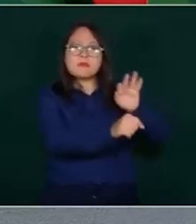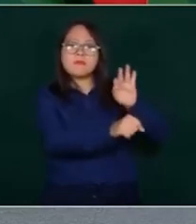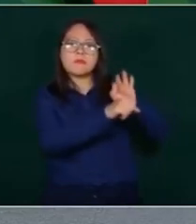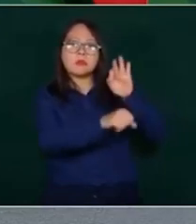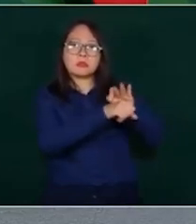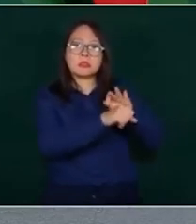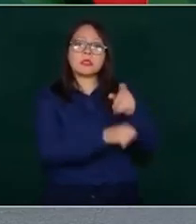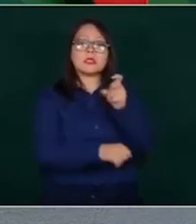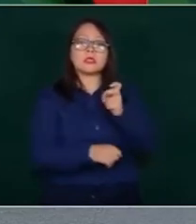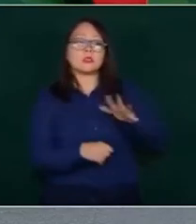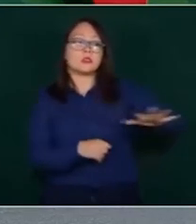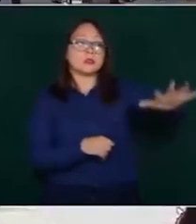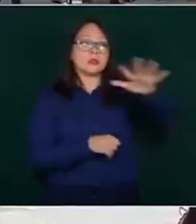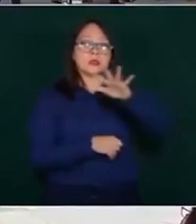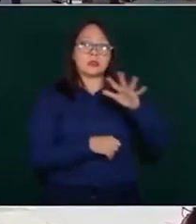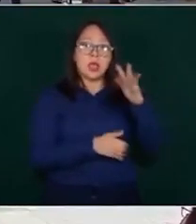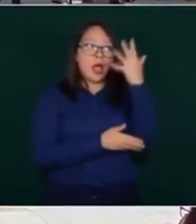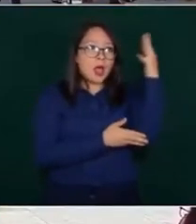Bueno,